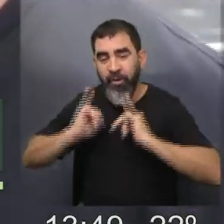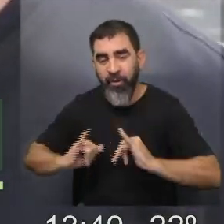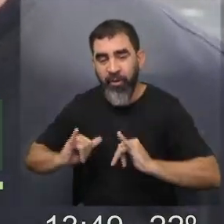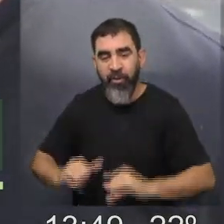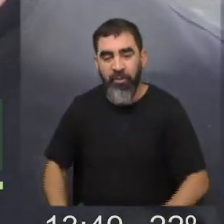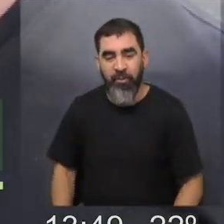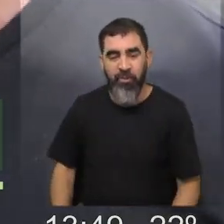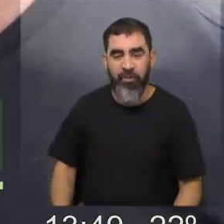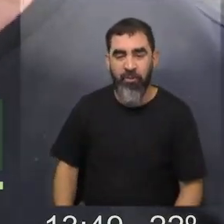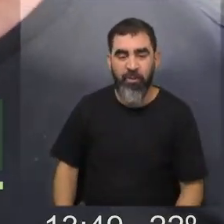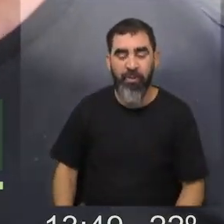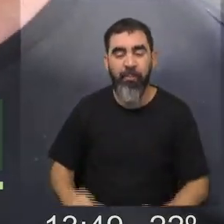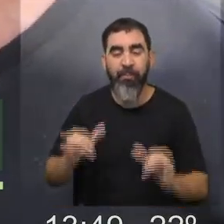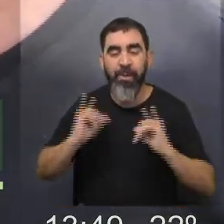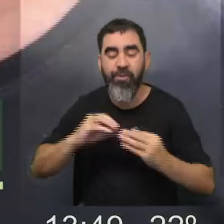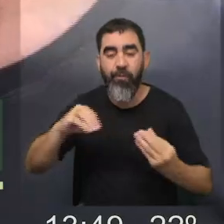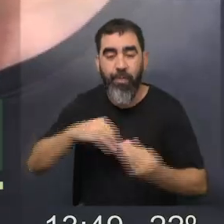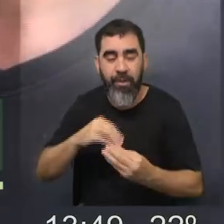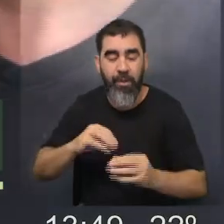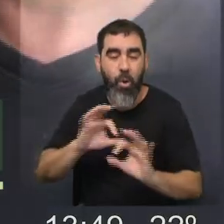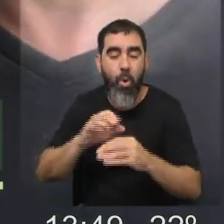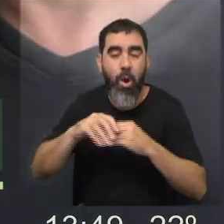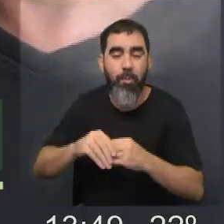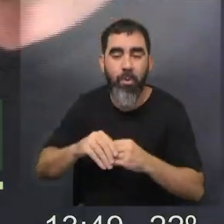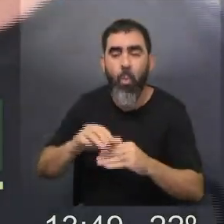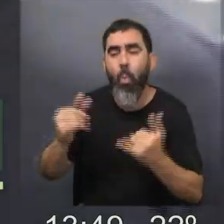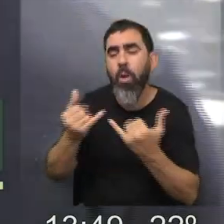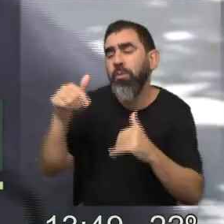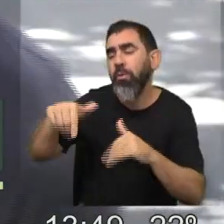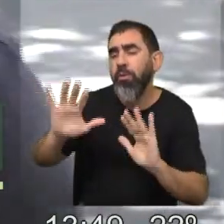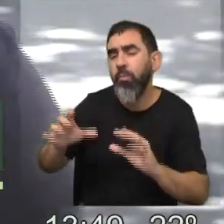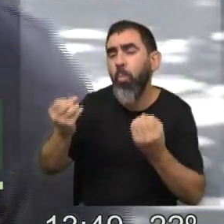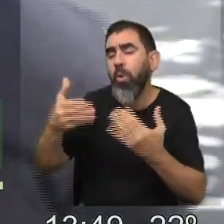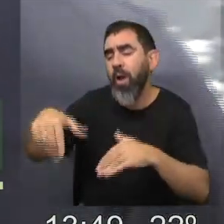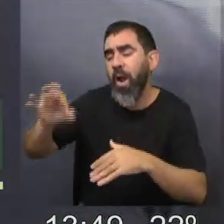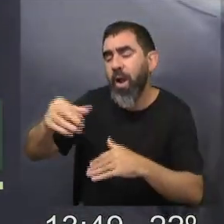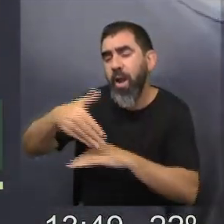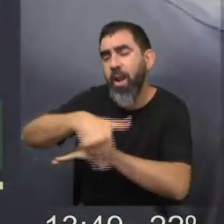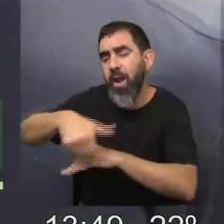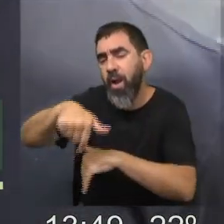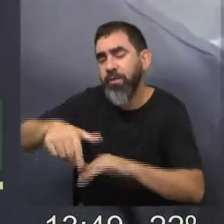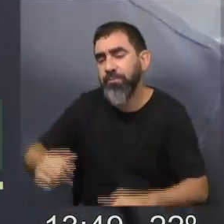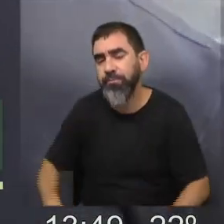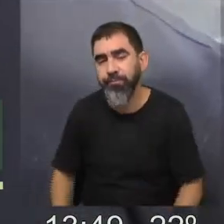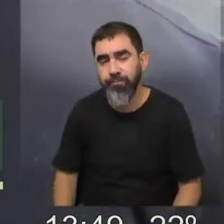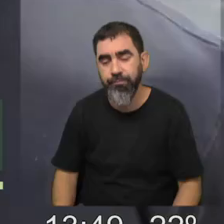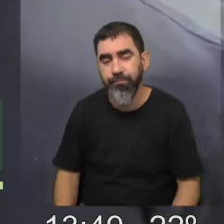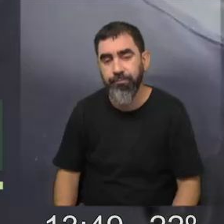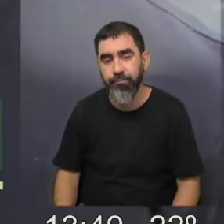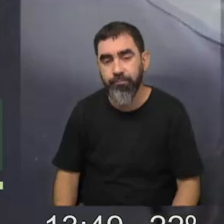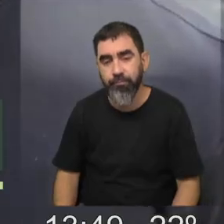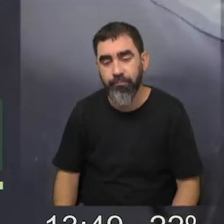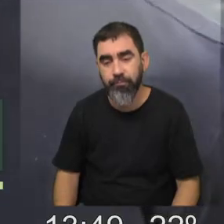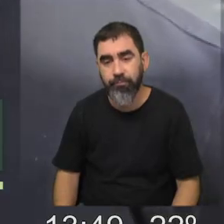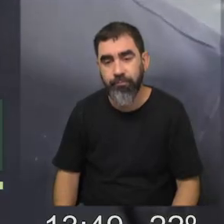de recorrida, de paseo en familia, entre amigos. ¿Cuánto hace que estás instalado acá y por qué elegiste Tristán Narvaja? Porque en la memoria